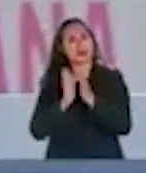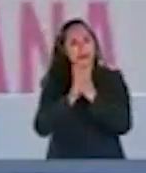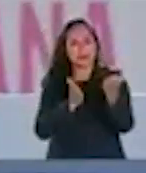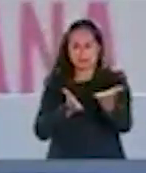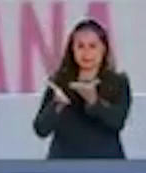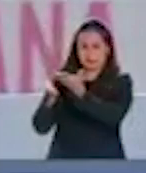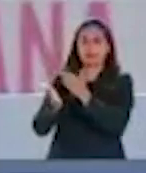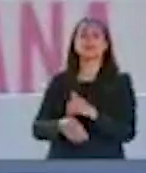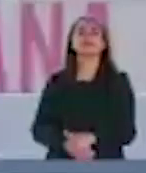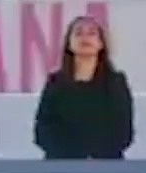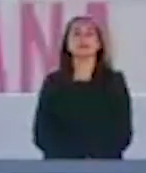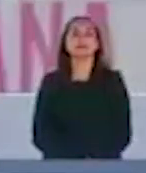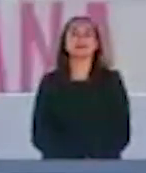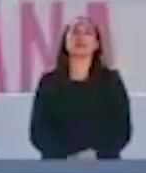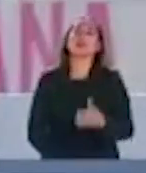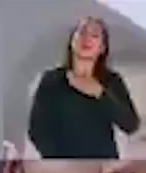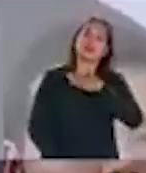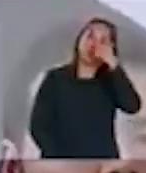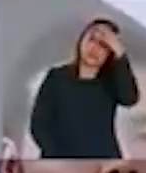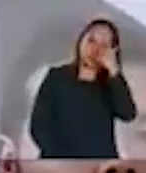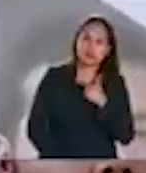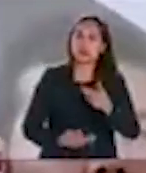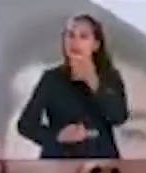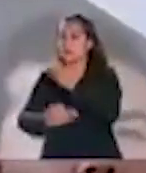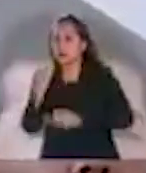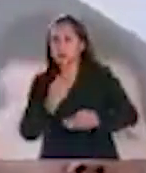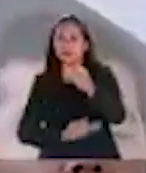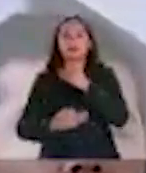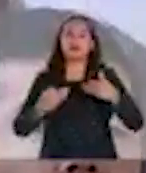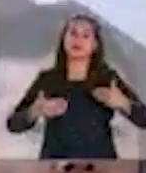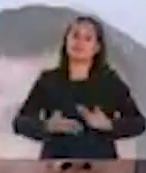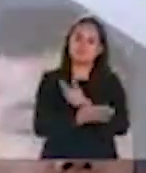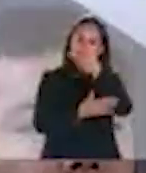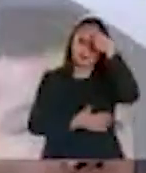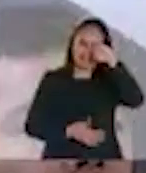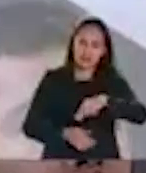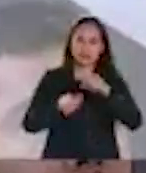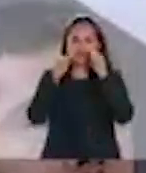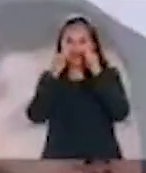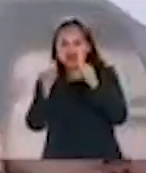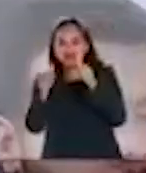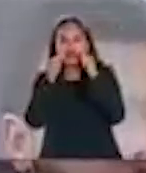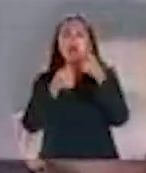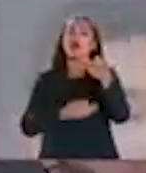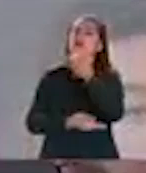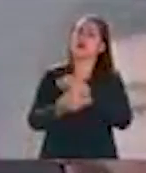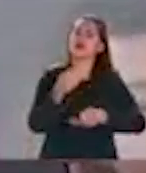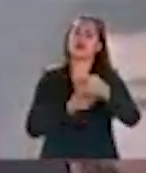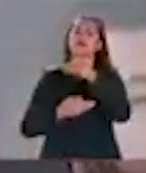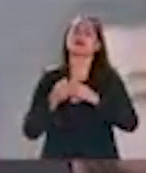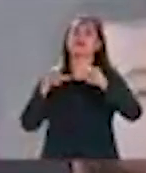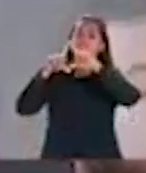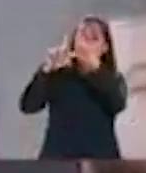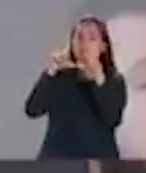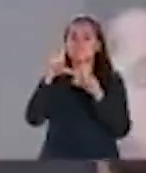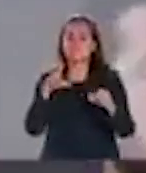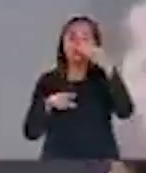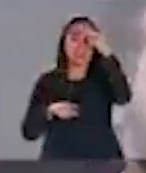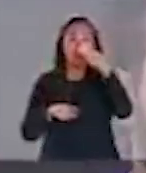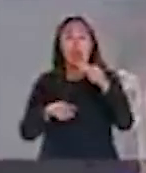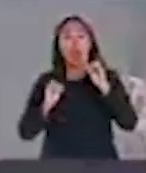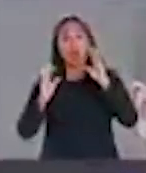buenas noches a todos los mexicanos que nos escuchan en mexico y a todos los mexicanos que nos escuchan en el extranjero